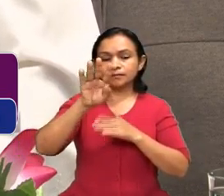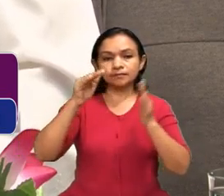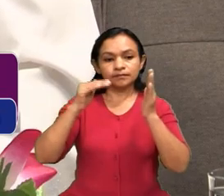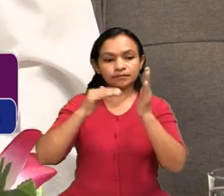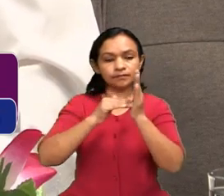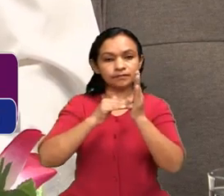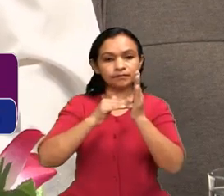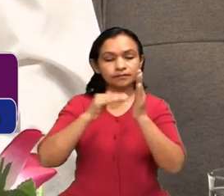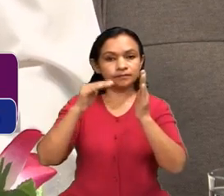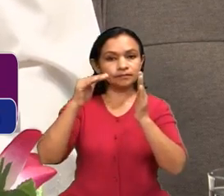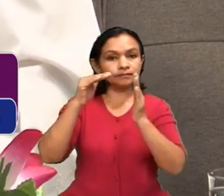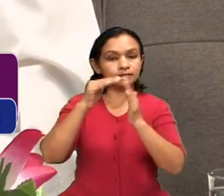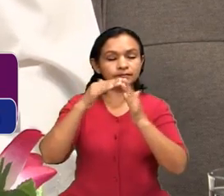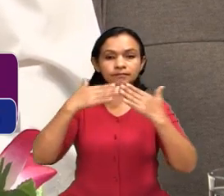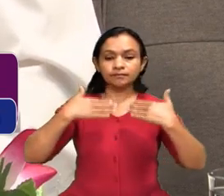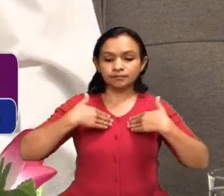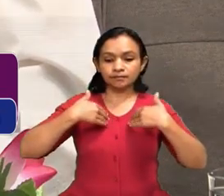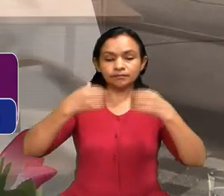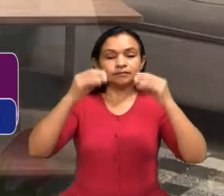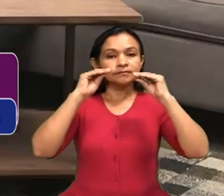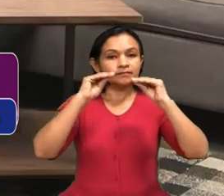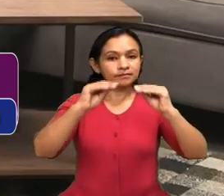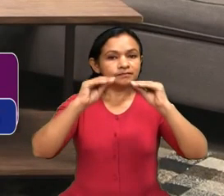de dólares, salud y educación.